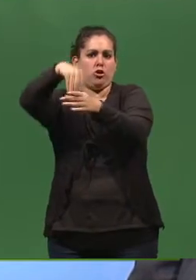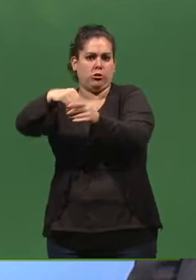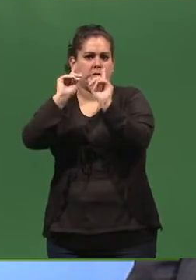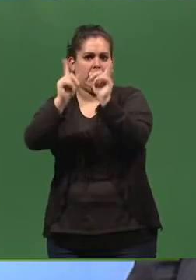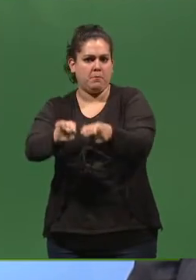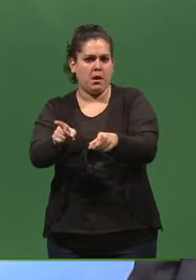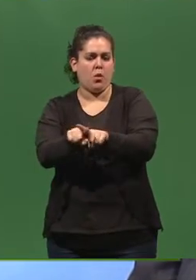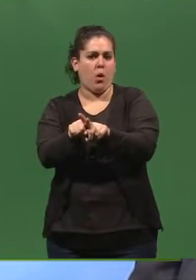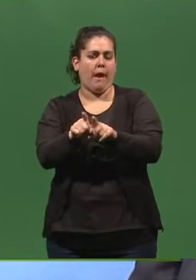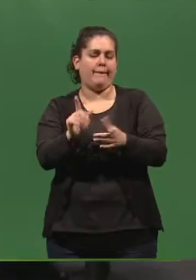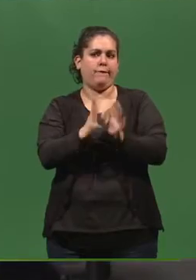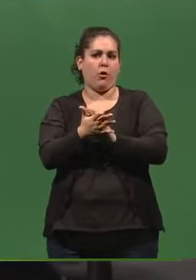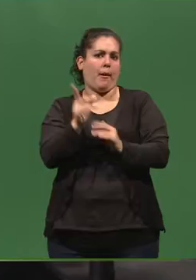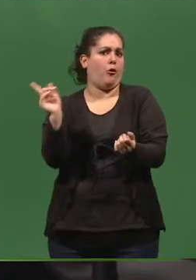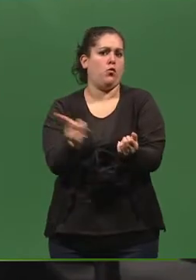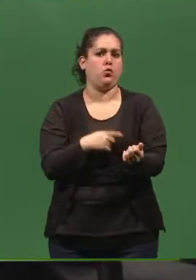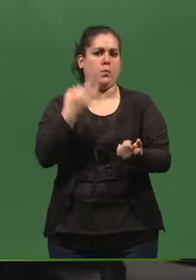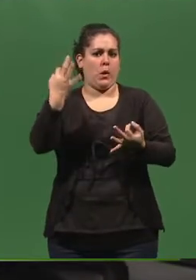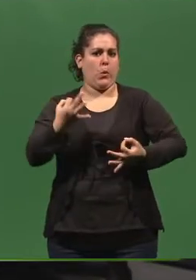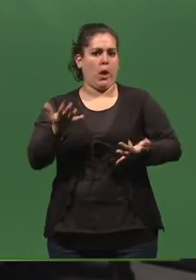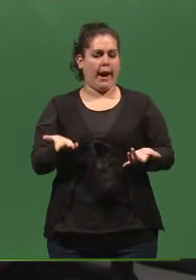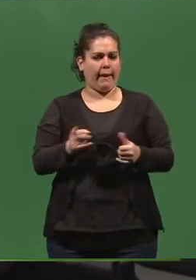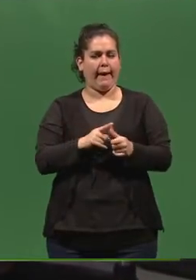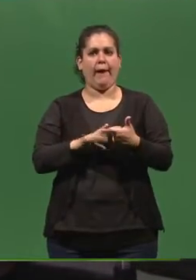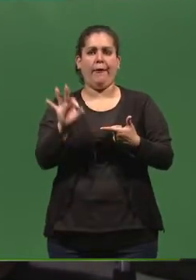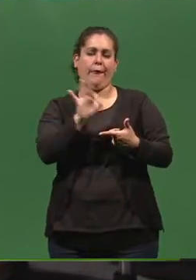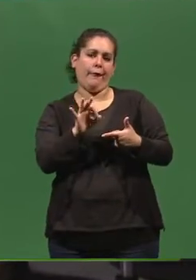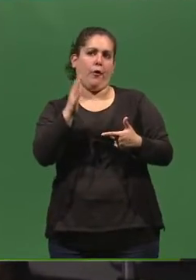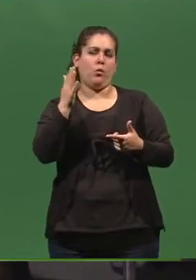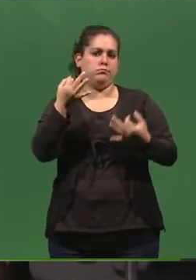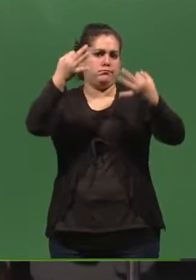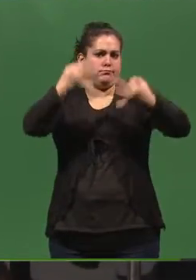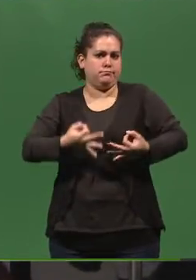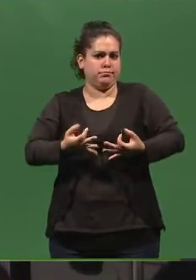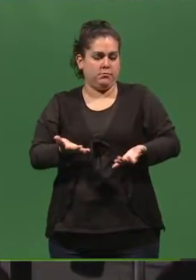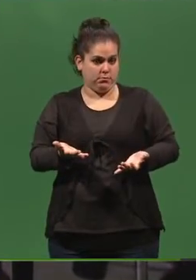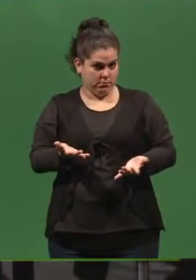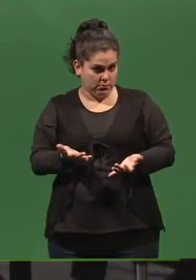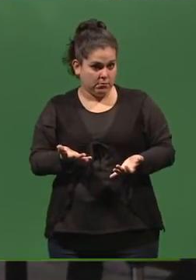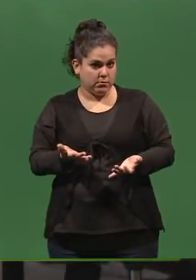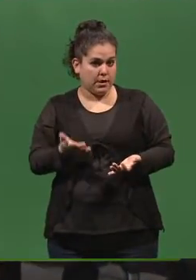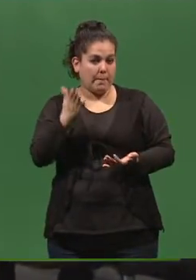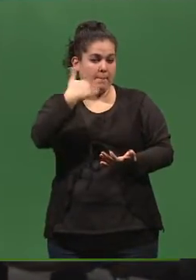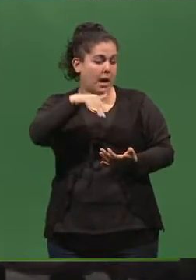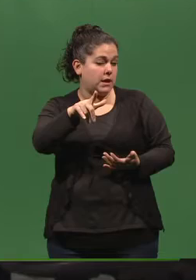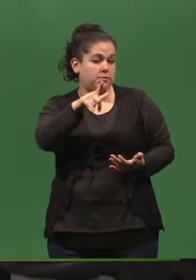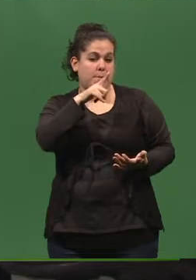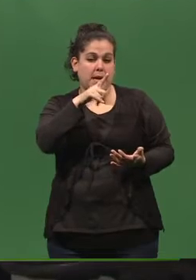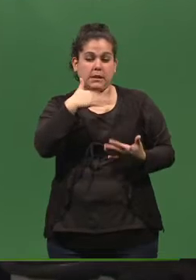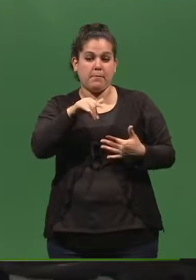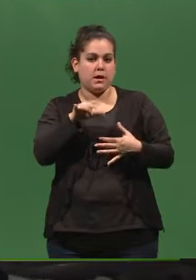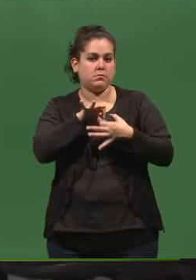cuestiones que vienen atadas a la moral, a las buenas costumbres, al culto, etcétera, me parece que tiene más que